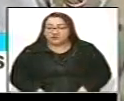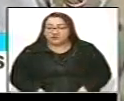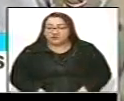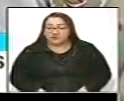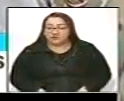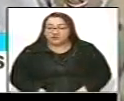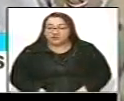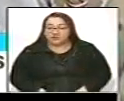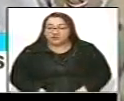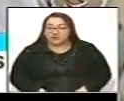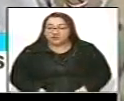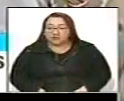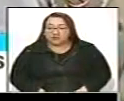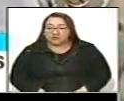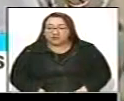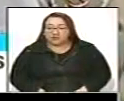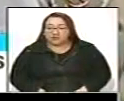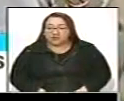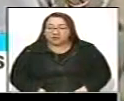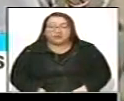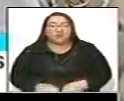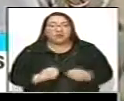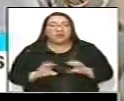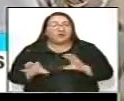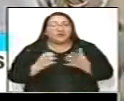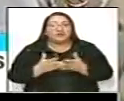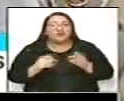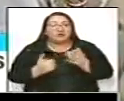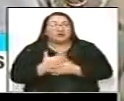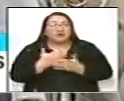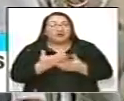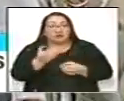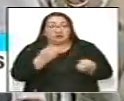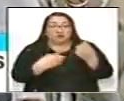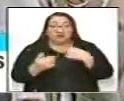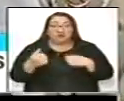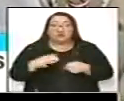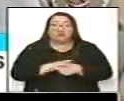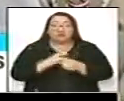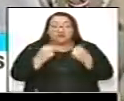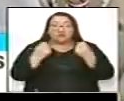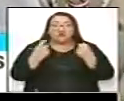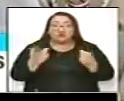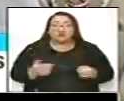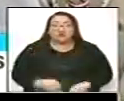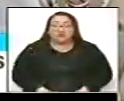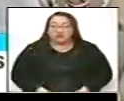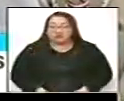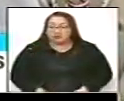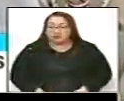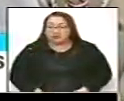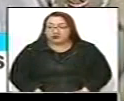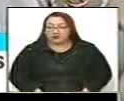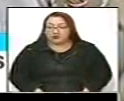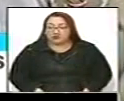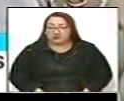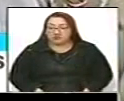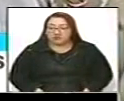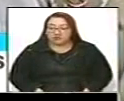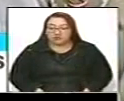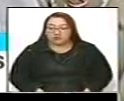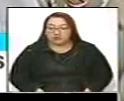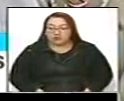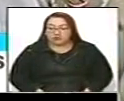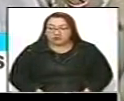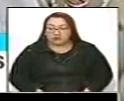qué lo hacemos sin tomar en cuenta las nuevas cosas que ustedes suficientemente de lo que ustedes están planteando. Creo